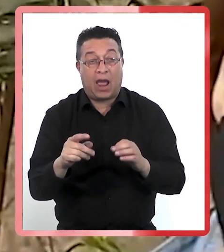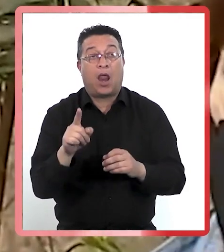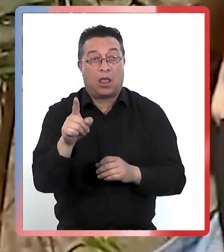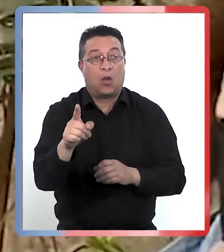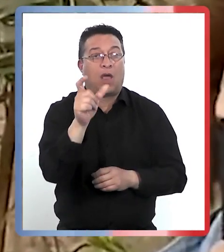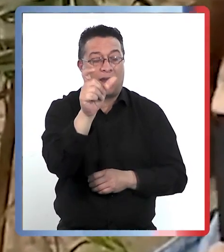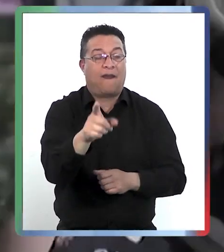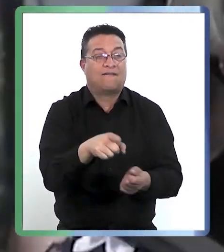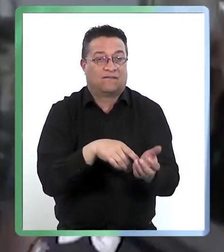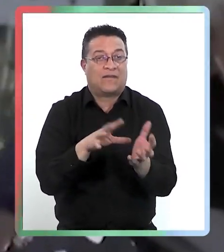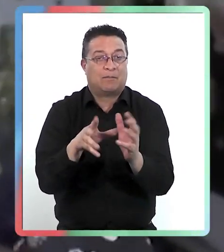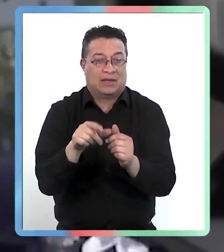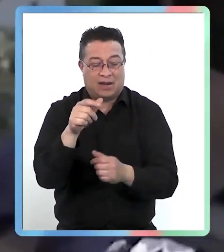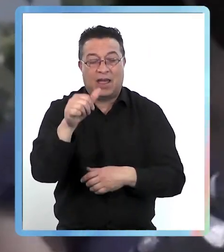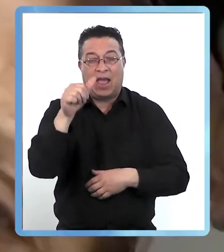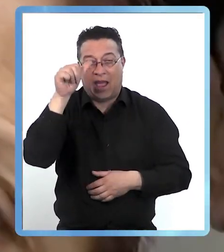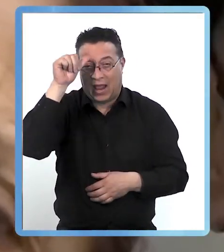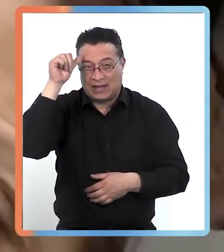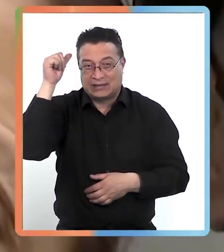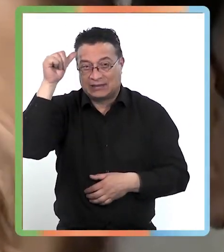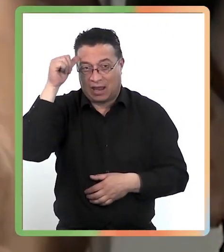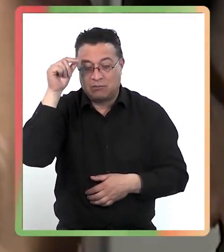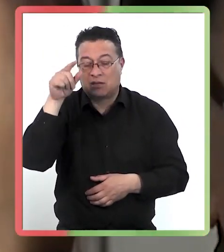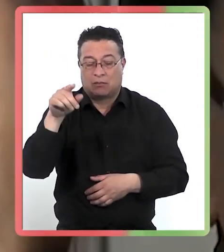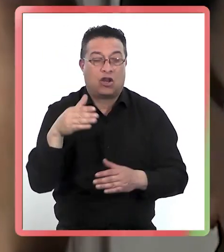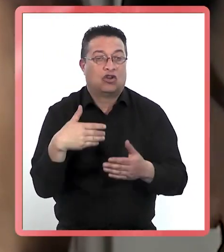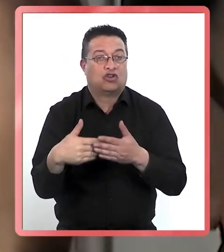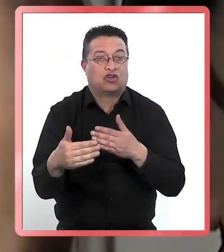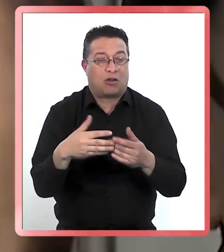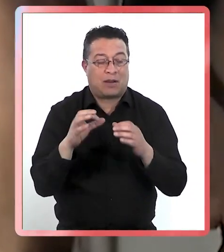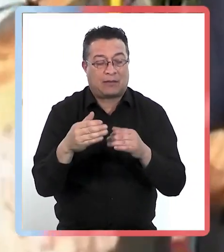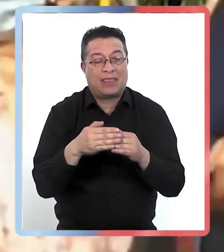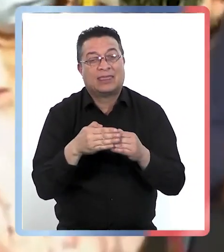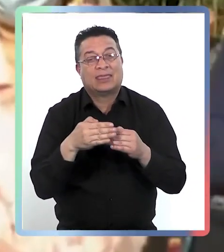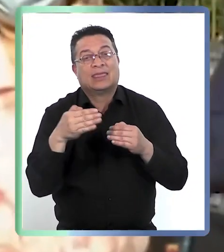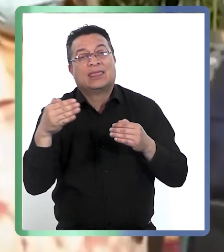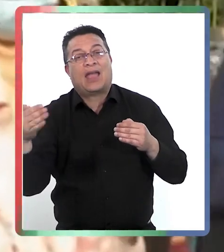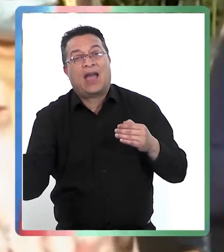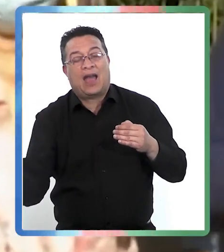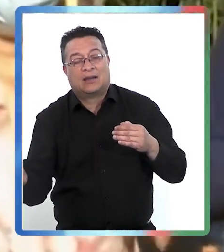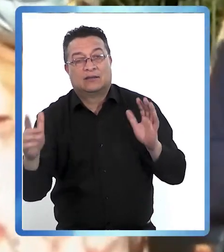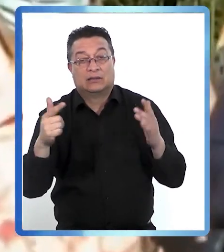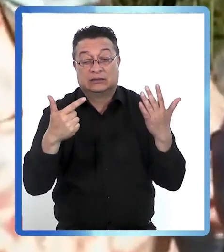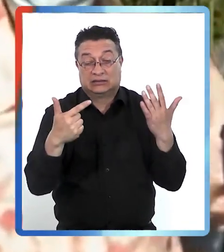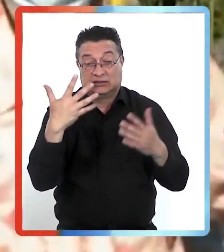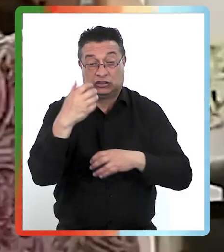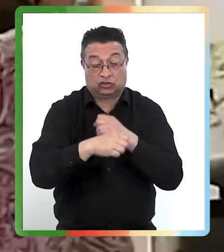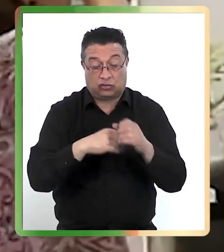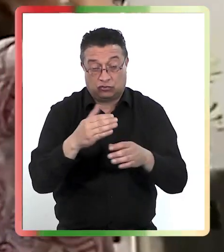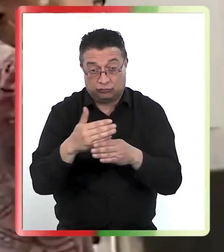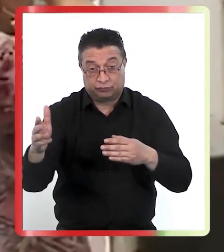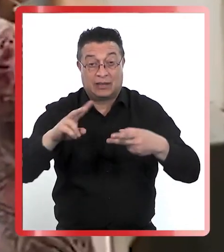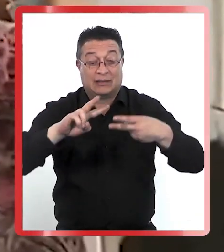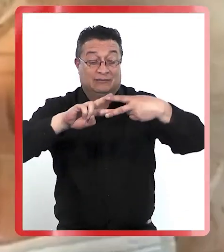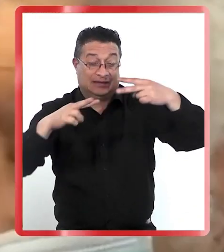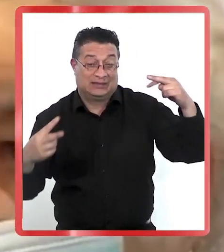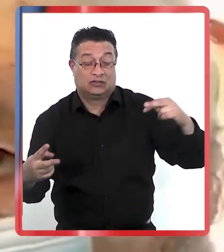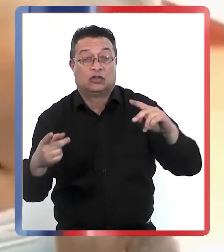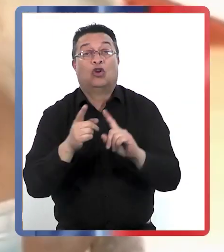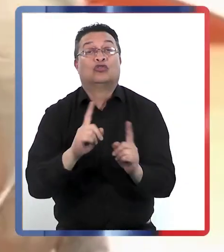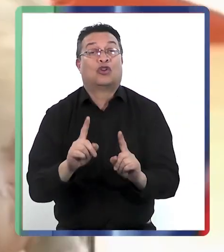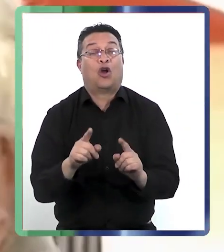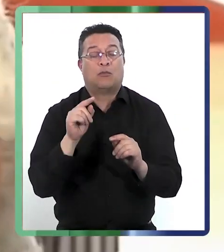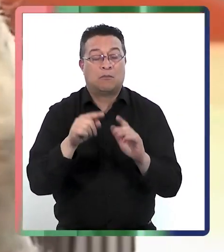uno encuentre un familiar que tiene Alzheimer. La variante de inicio tardío, o sea, después de los 65 años, no es una enfermedad genética. De hecho,